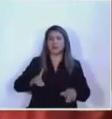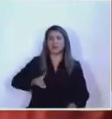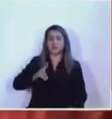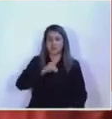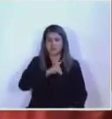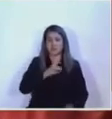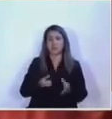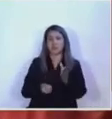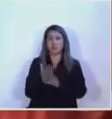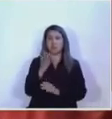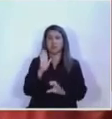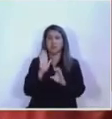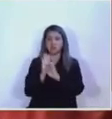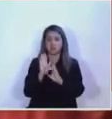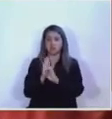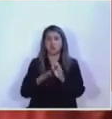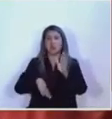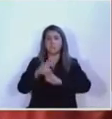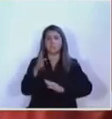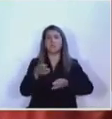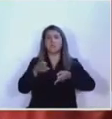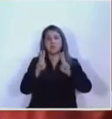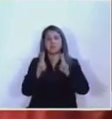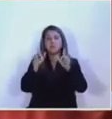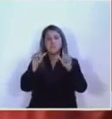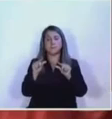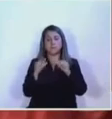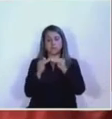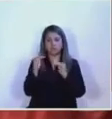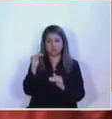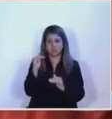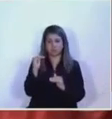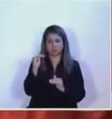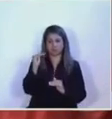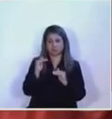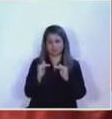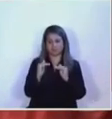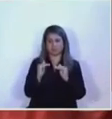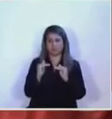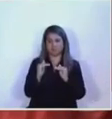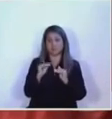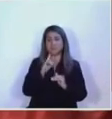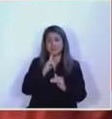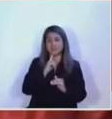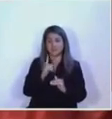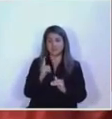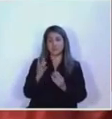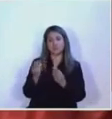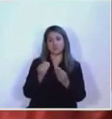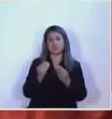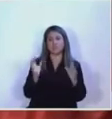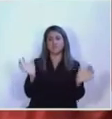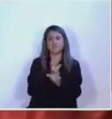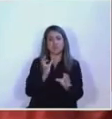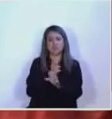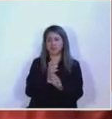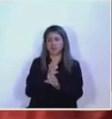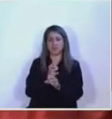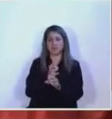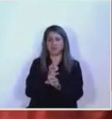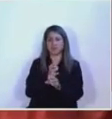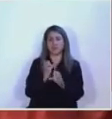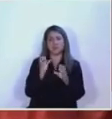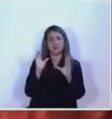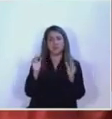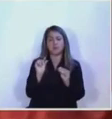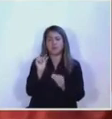nueva constitución, más derechos, menos desigualdades, trajo consigo una oleada de violencia pocas veces vistas